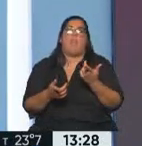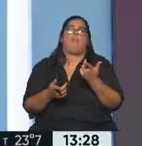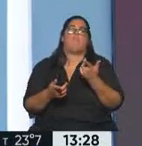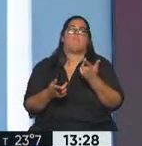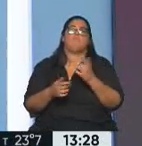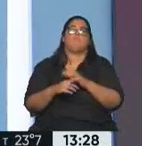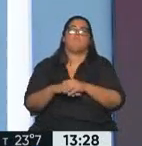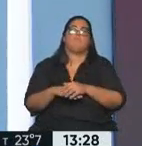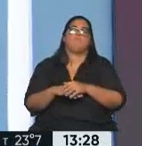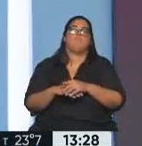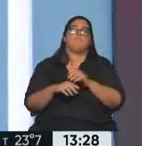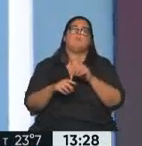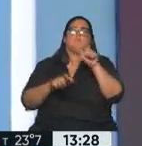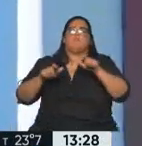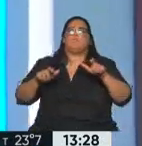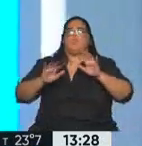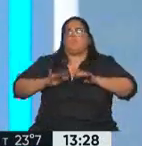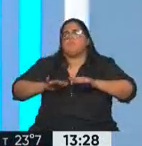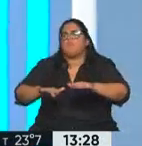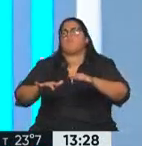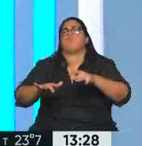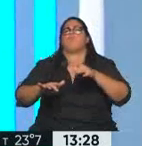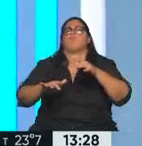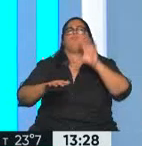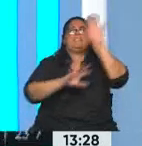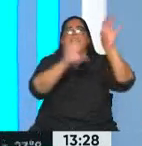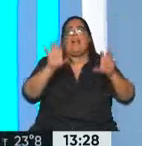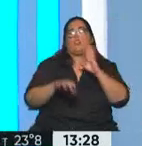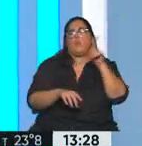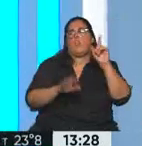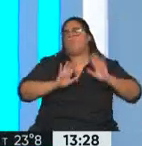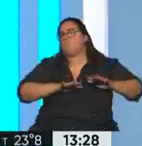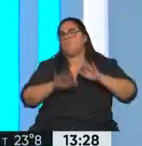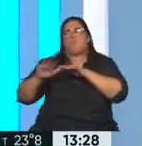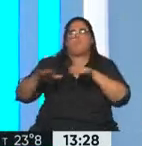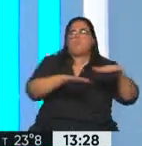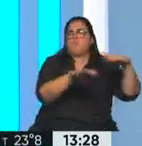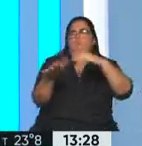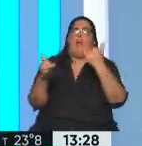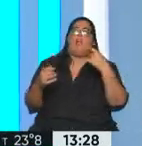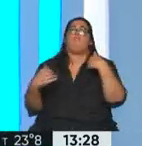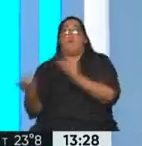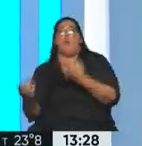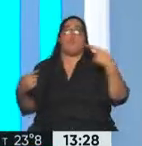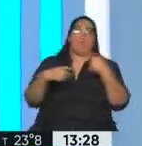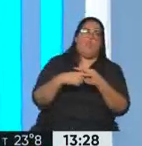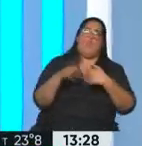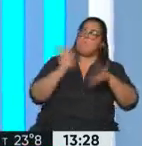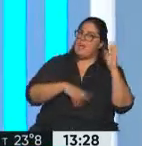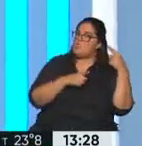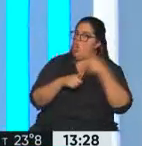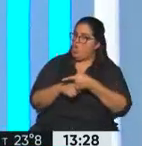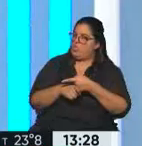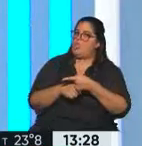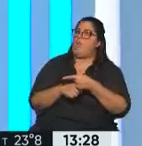bueno, manifestaciones en diferentes estados de los Estados Unidos, a favor y en contra, pero más en contra de este